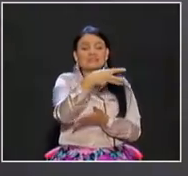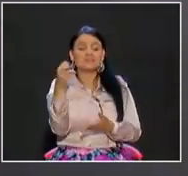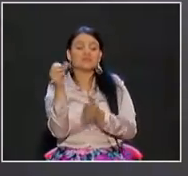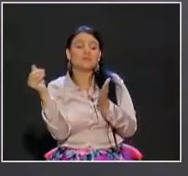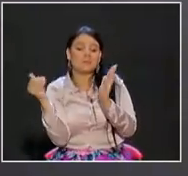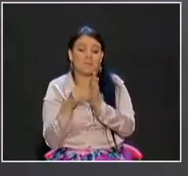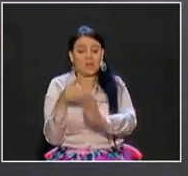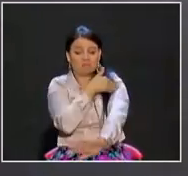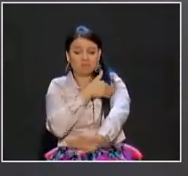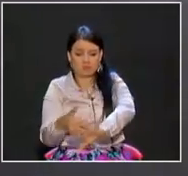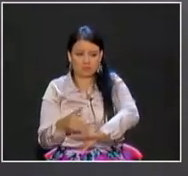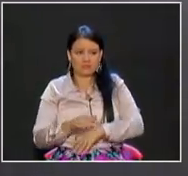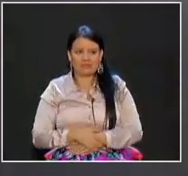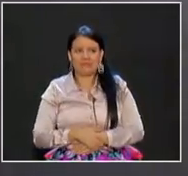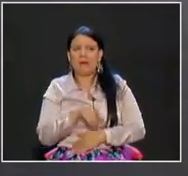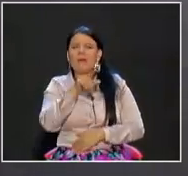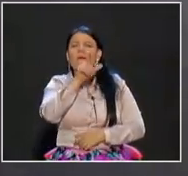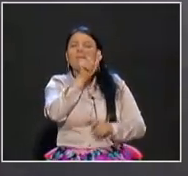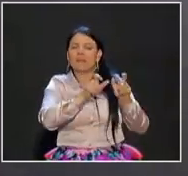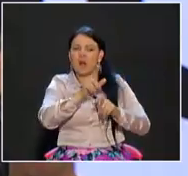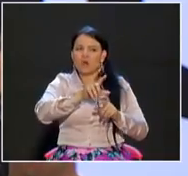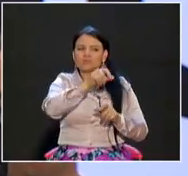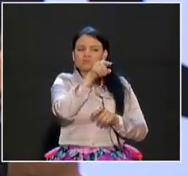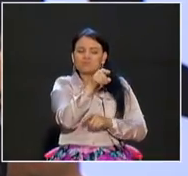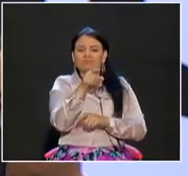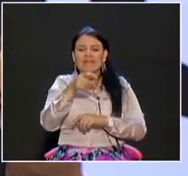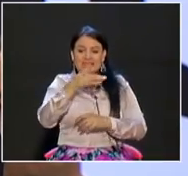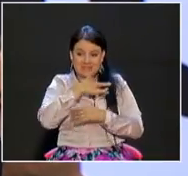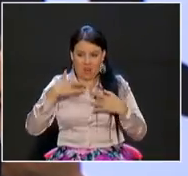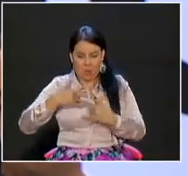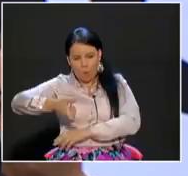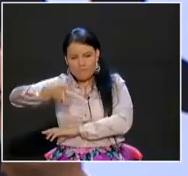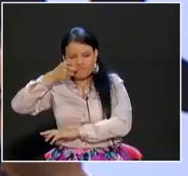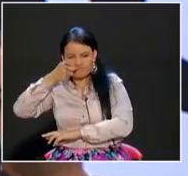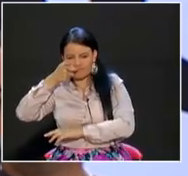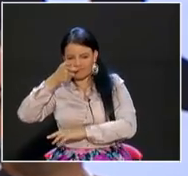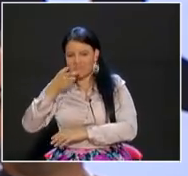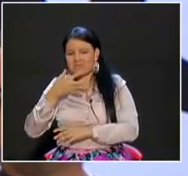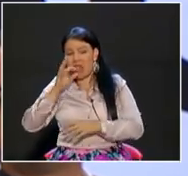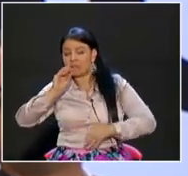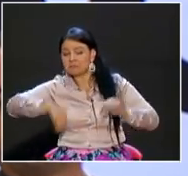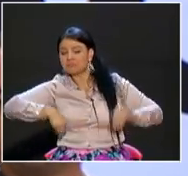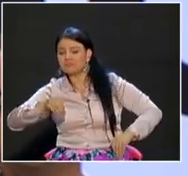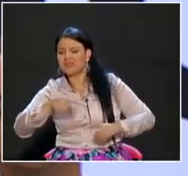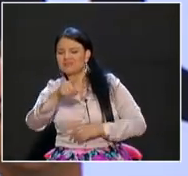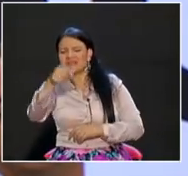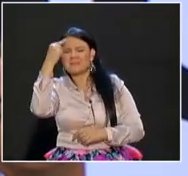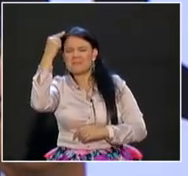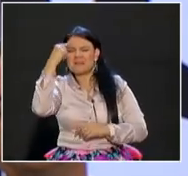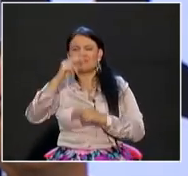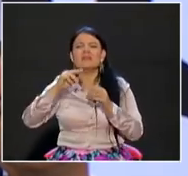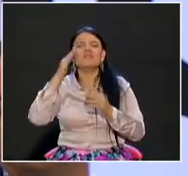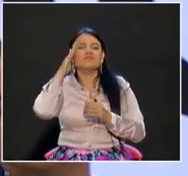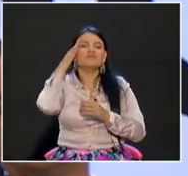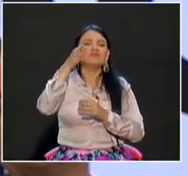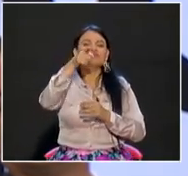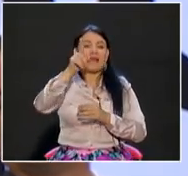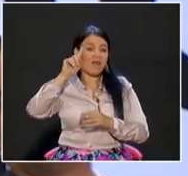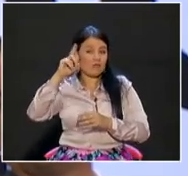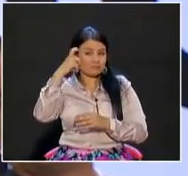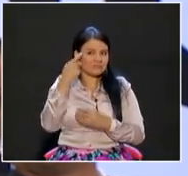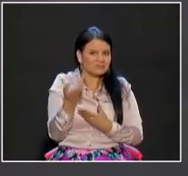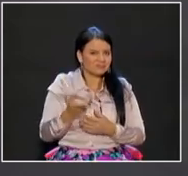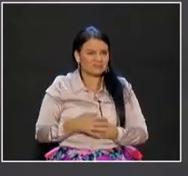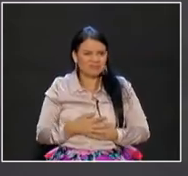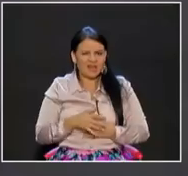y permanece bajo media vigilancia especial de la superintendencia es el que ahora pasa de salvar de todo y que no suceda lo mismo que ha pasado con otras